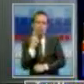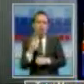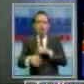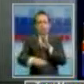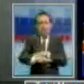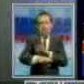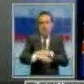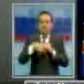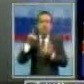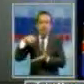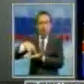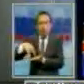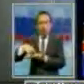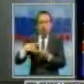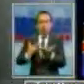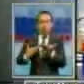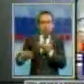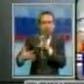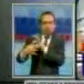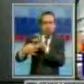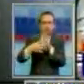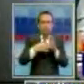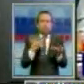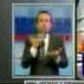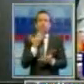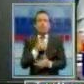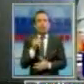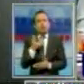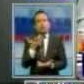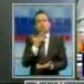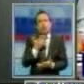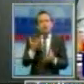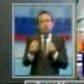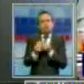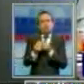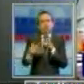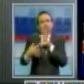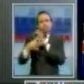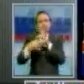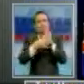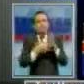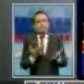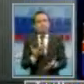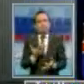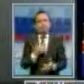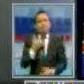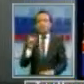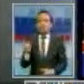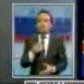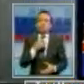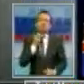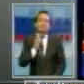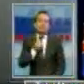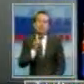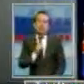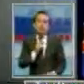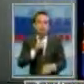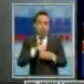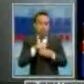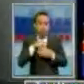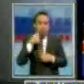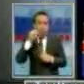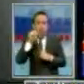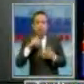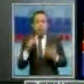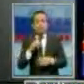en el Parlamento, con el mundo social. ¿Pero por qué si tienen los votos? ¿Por qué van a necesitar tanta articulación? Porque siempre es importante. Porque, bueno, a ver, uno tiene los votos y puede pasar la